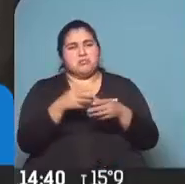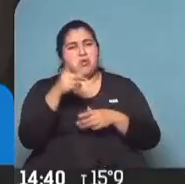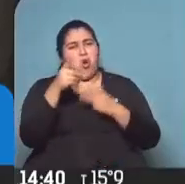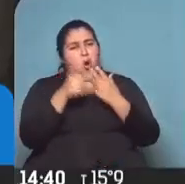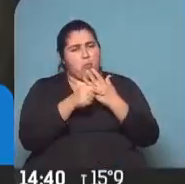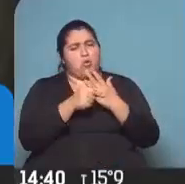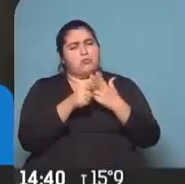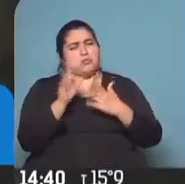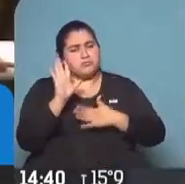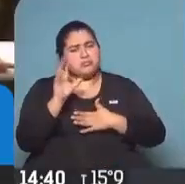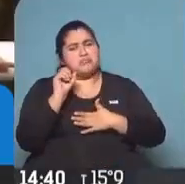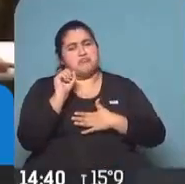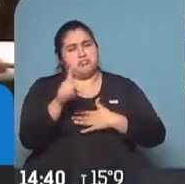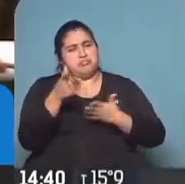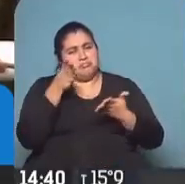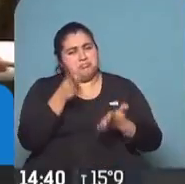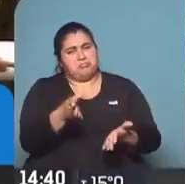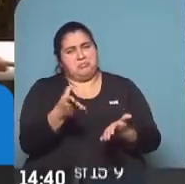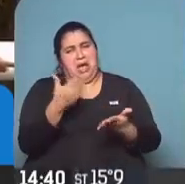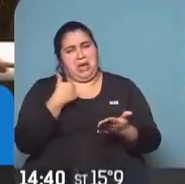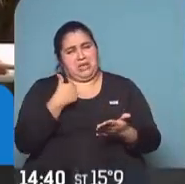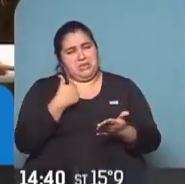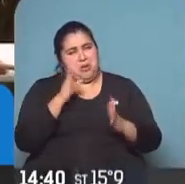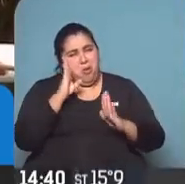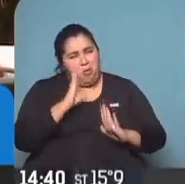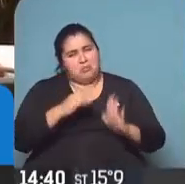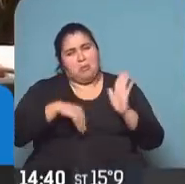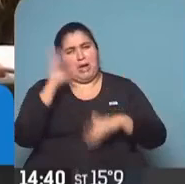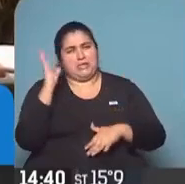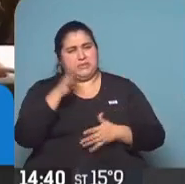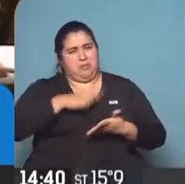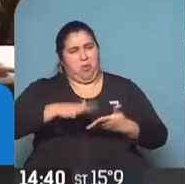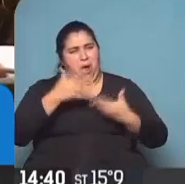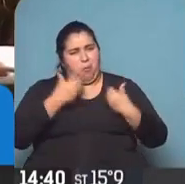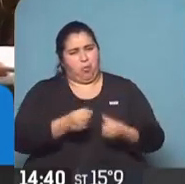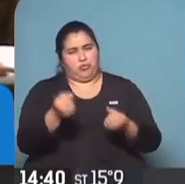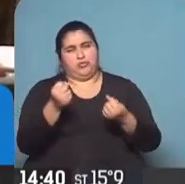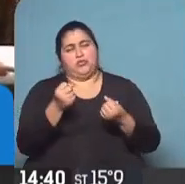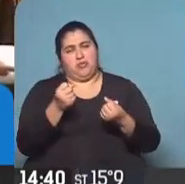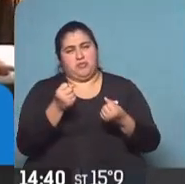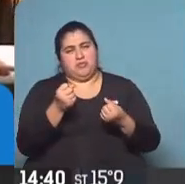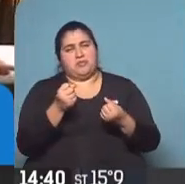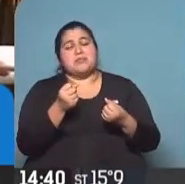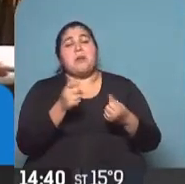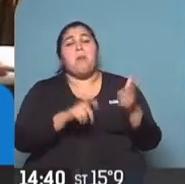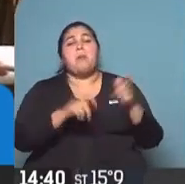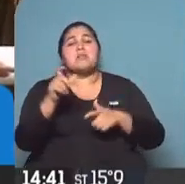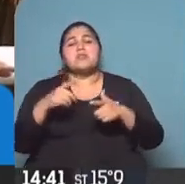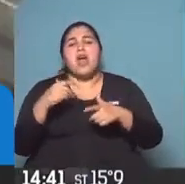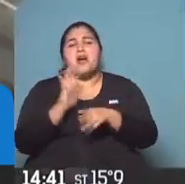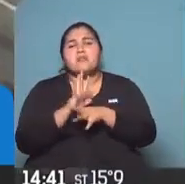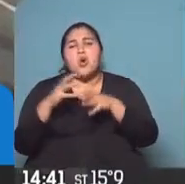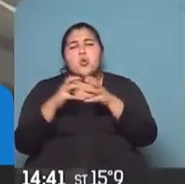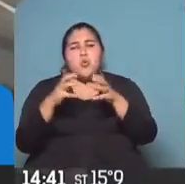patria sellando su historia y espíritu de cuerpo y han sido transmitidos a través de las generaciones de policías